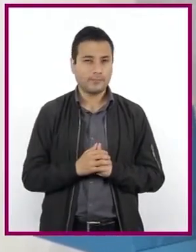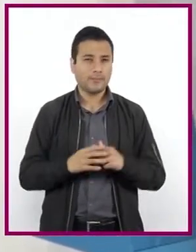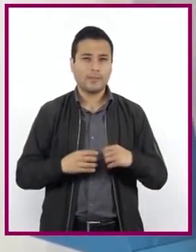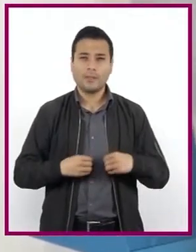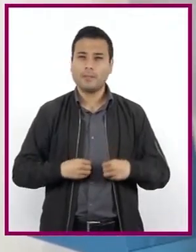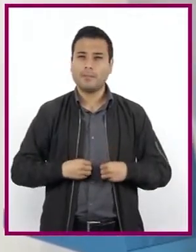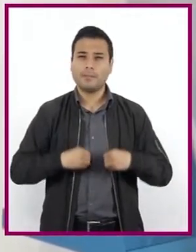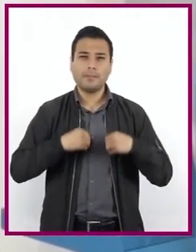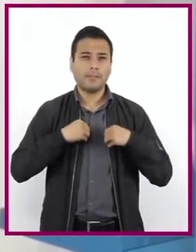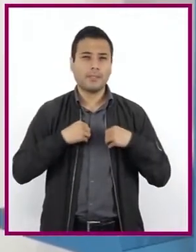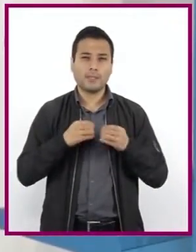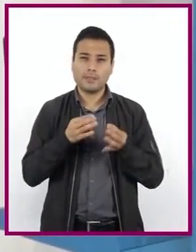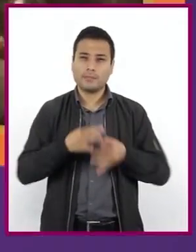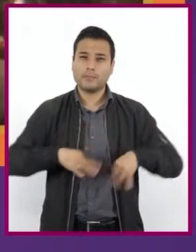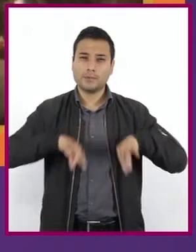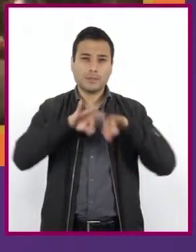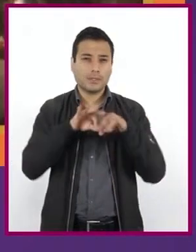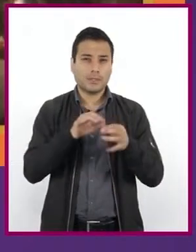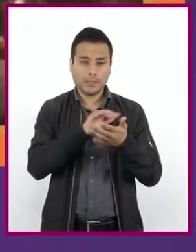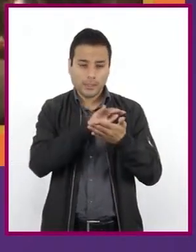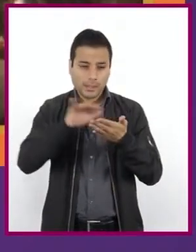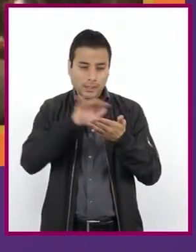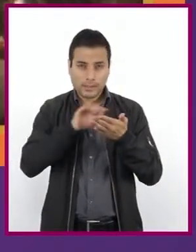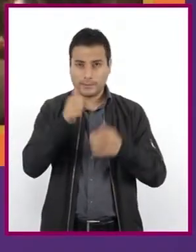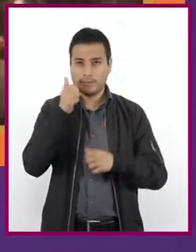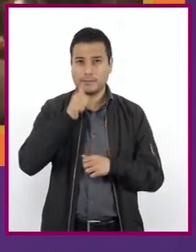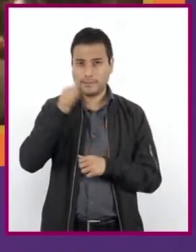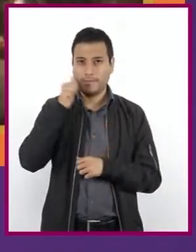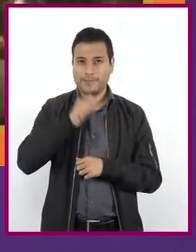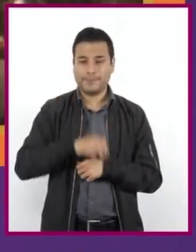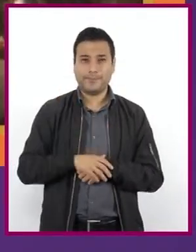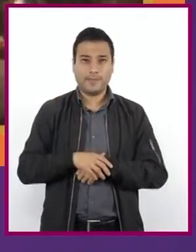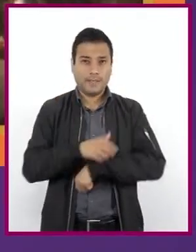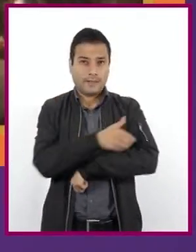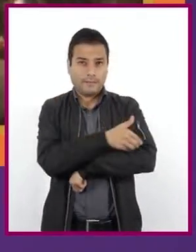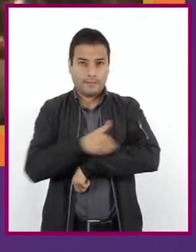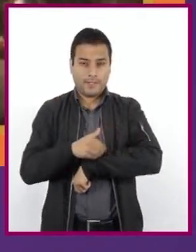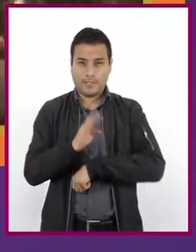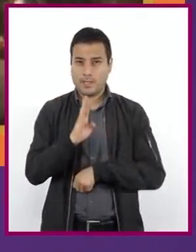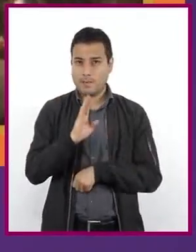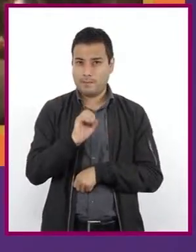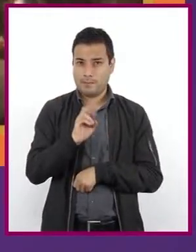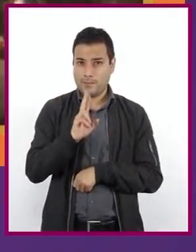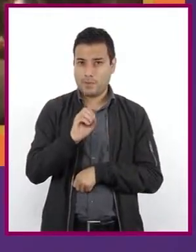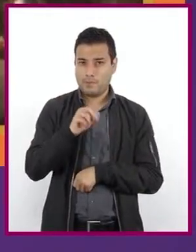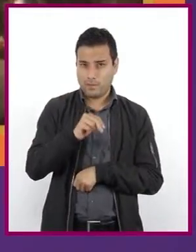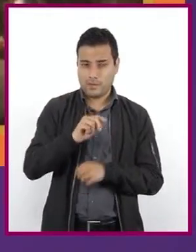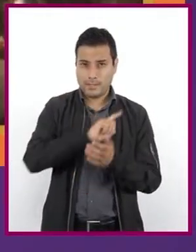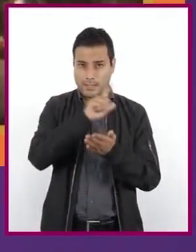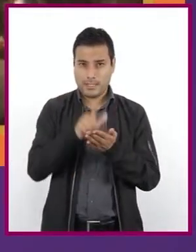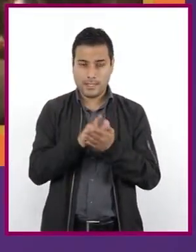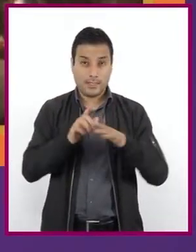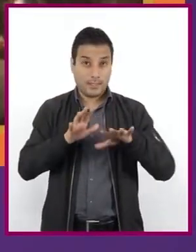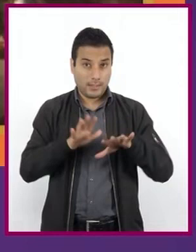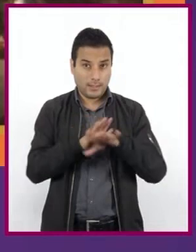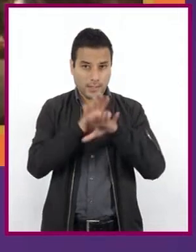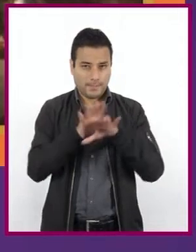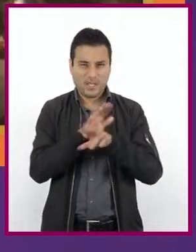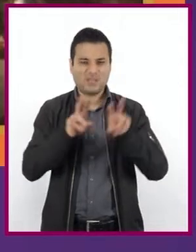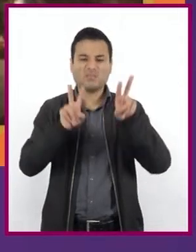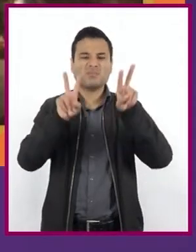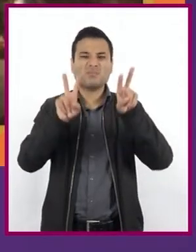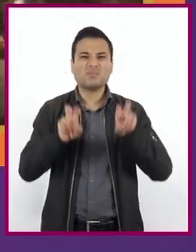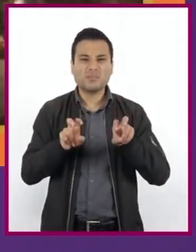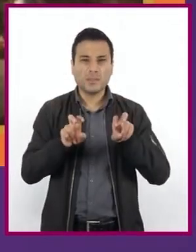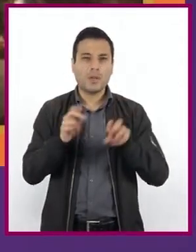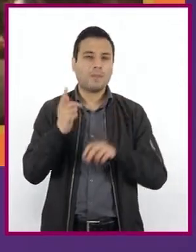fundamental leer para conocer. Las reformas borbónicas fueron una serie de medidas en los ámbitos